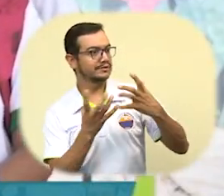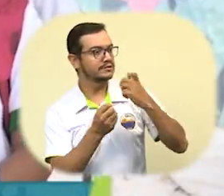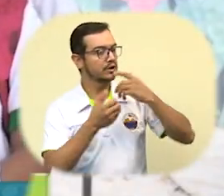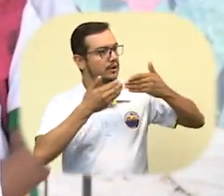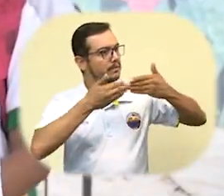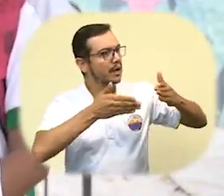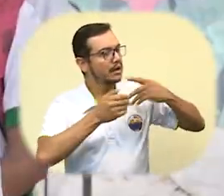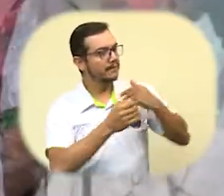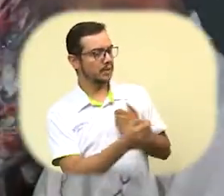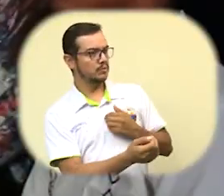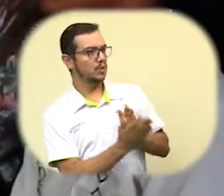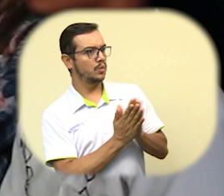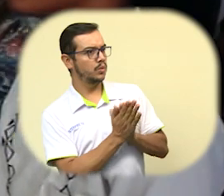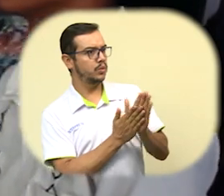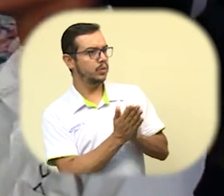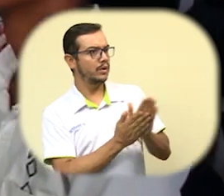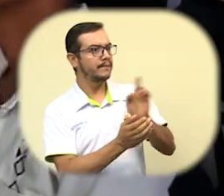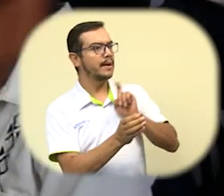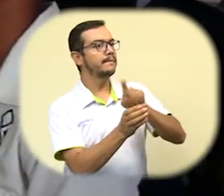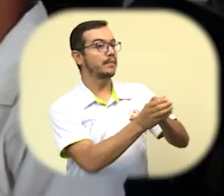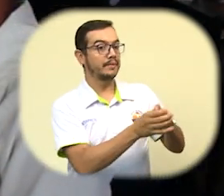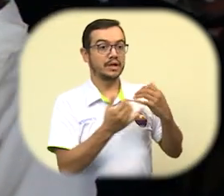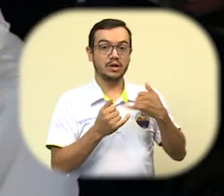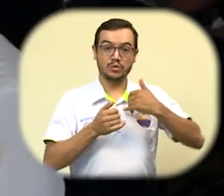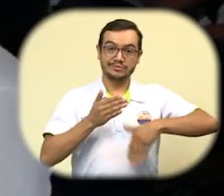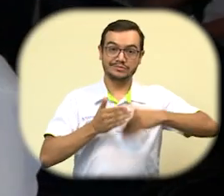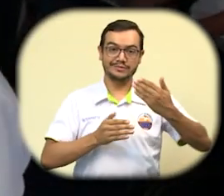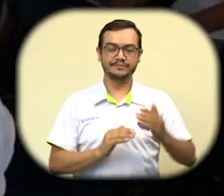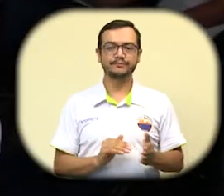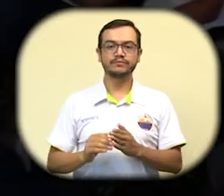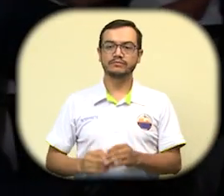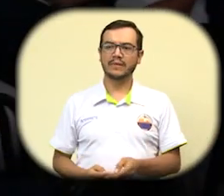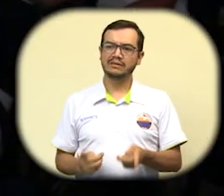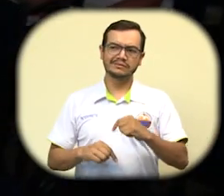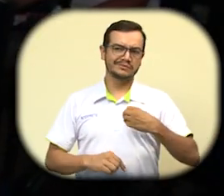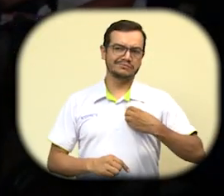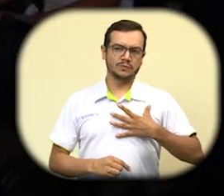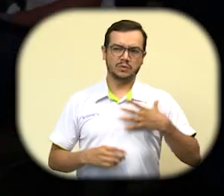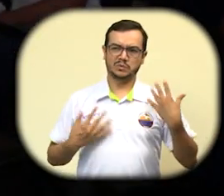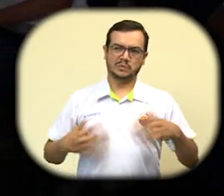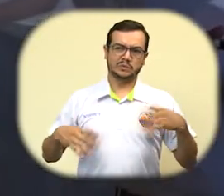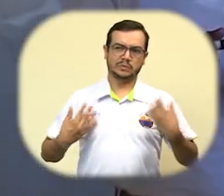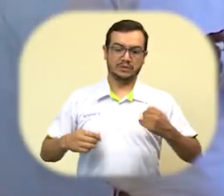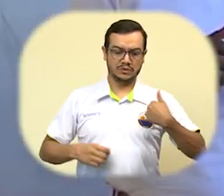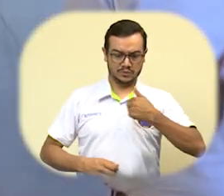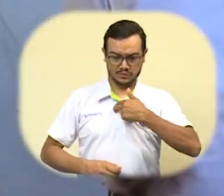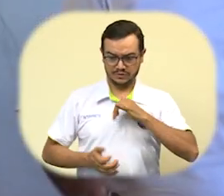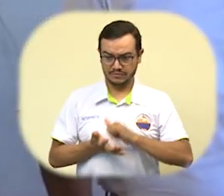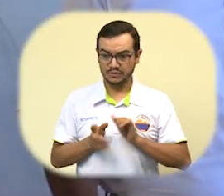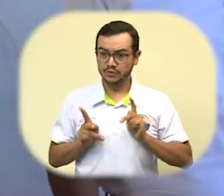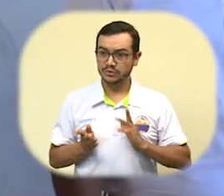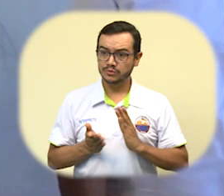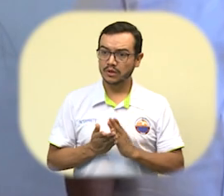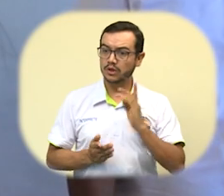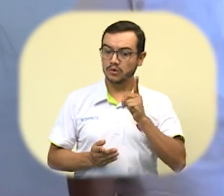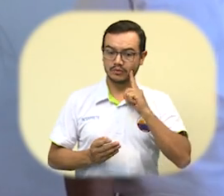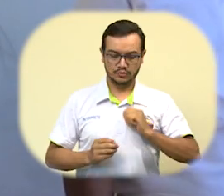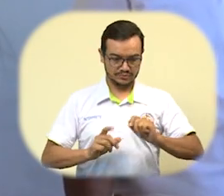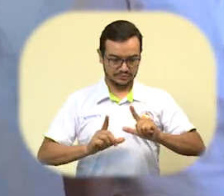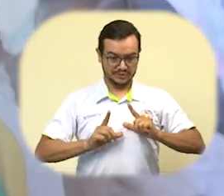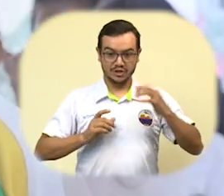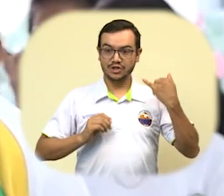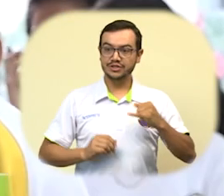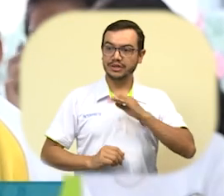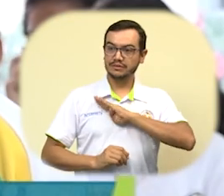y que nos ofrezca esas posibilidades que nos están ofreciendo ahora con la nueva promoción que sacó. Una oportunidad muy grande para nosotros los estudiantes porque